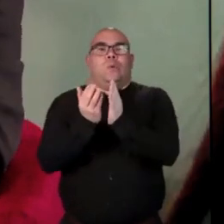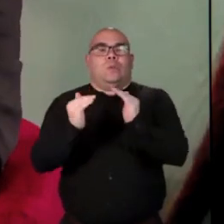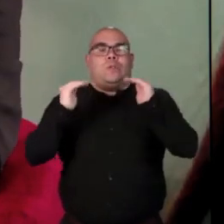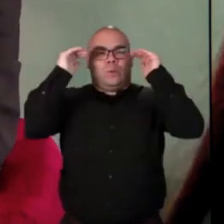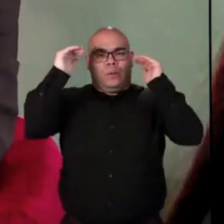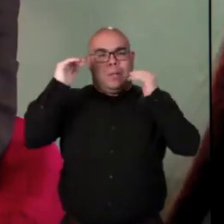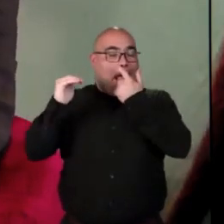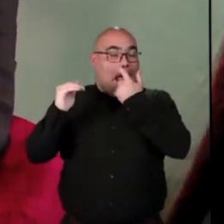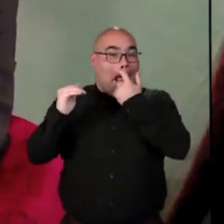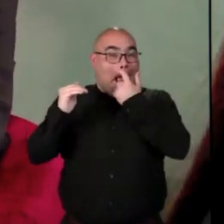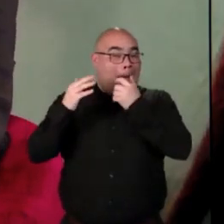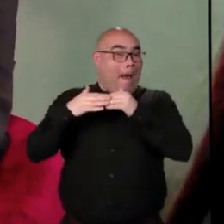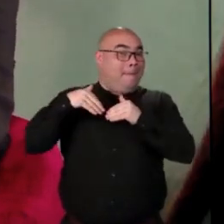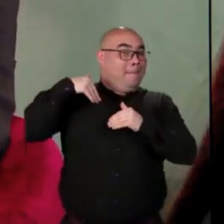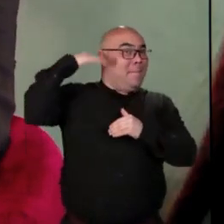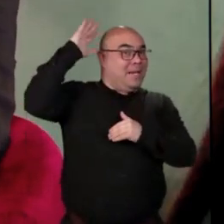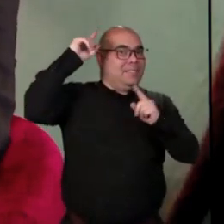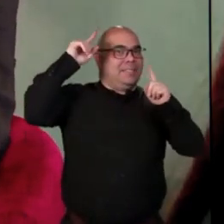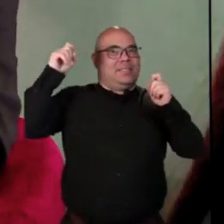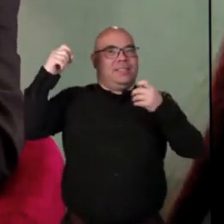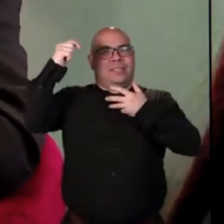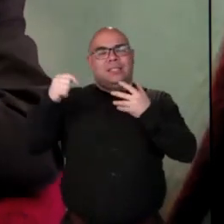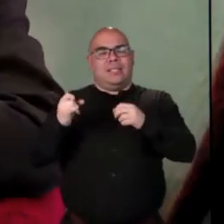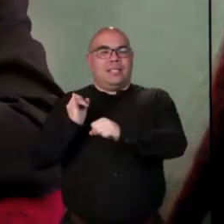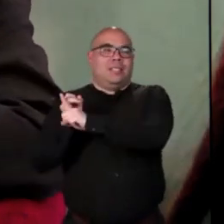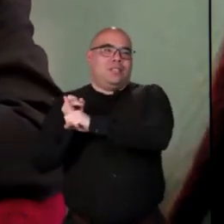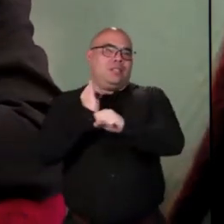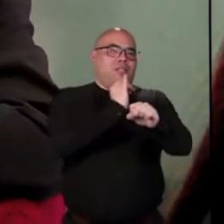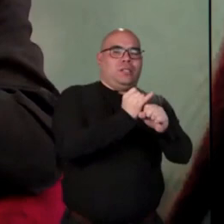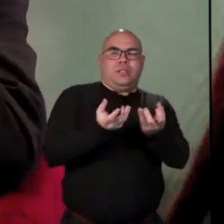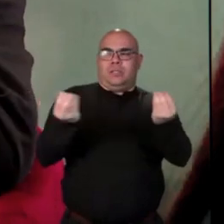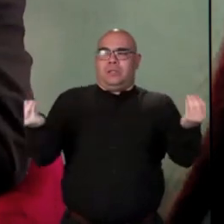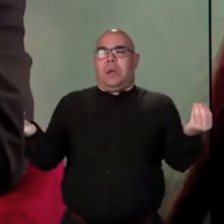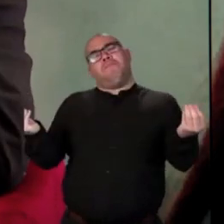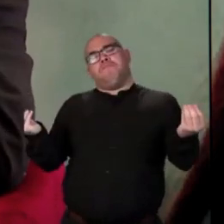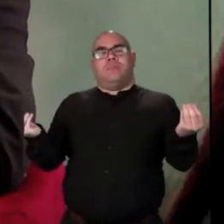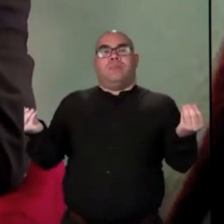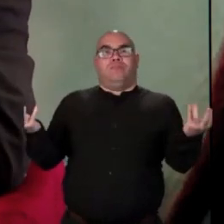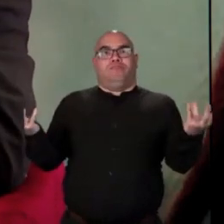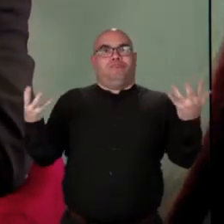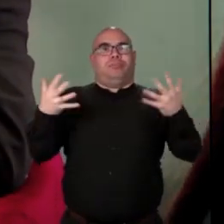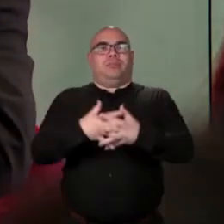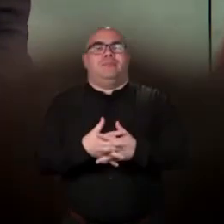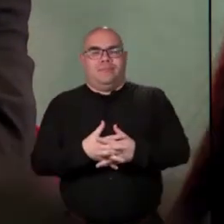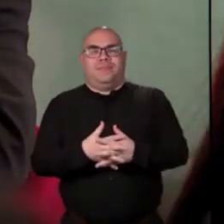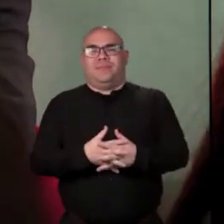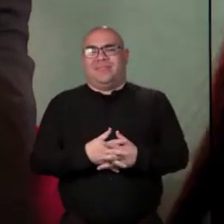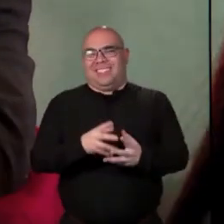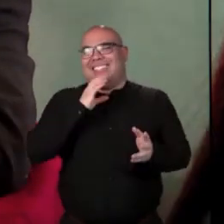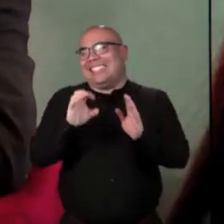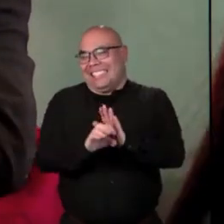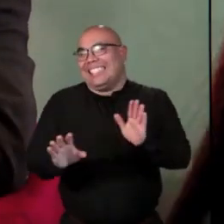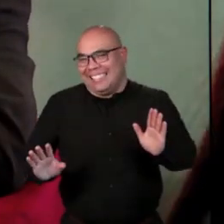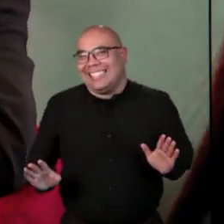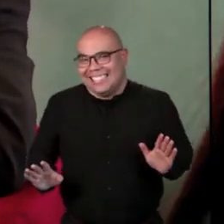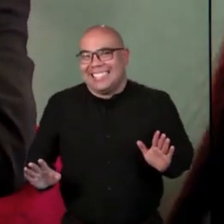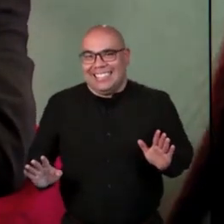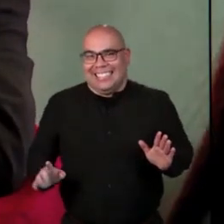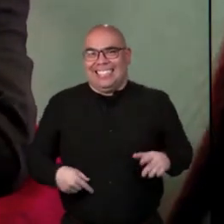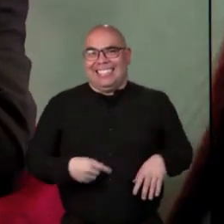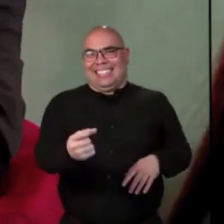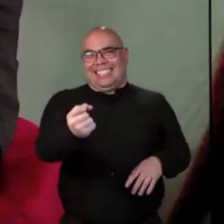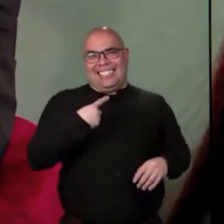allá de lo que cada una de las instituciones singularmente podría hacer. Esto como un ejemplo de esto que menciono,